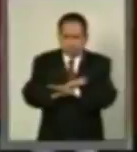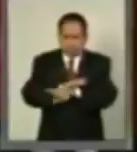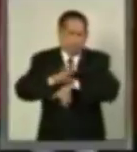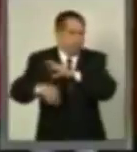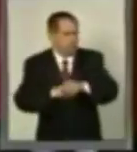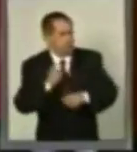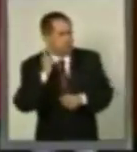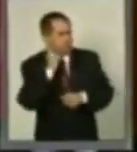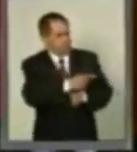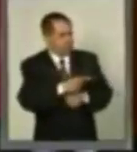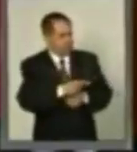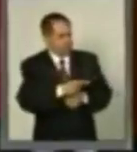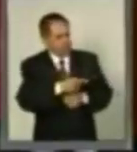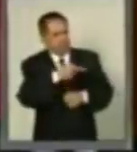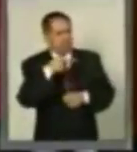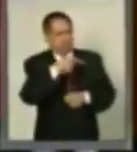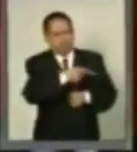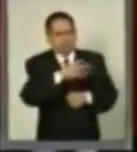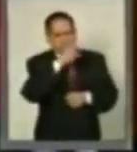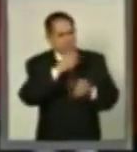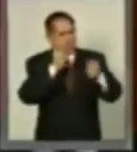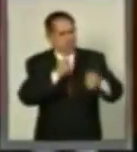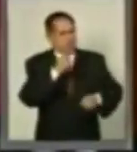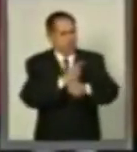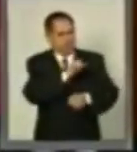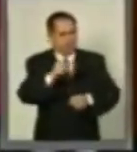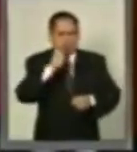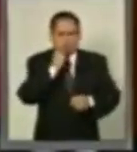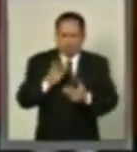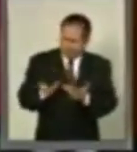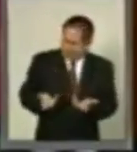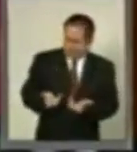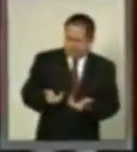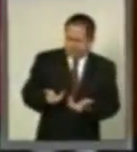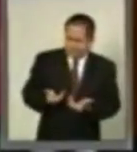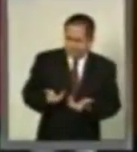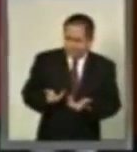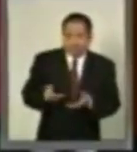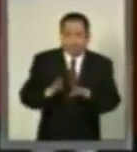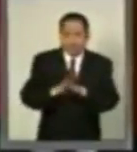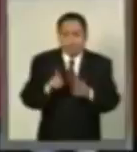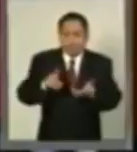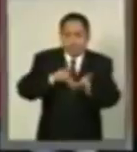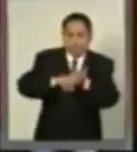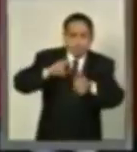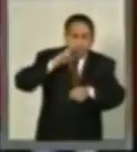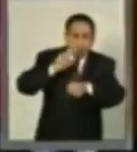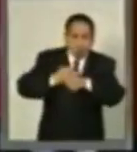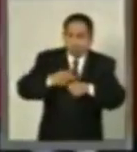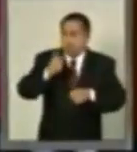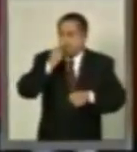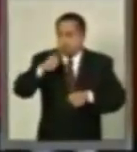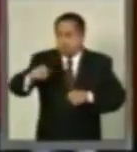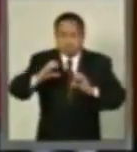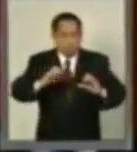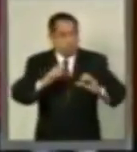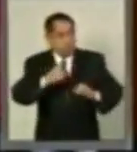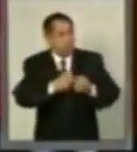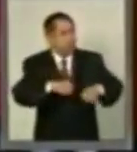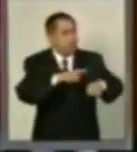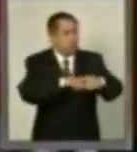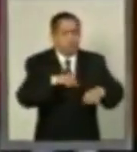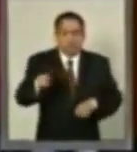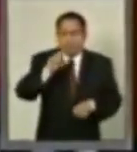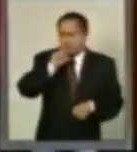que no se puede ni siquiera dar seguridad a los policías. Es que ellos, que tienen la responsabilidad de cuidar a la sociedad, tampoco tienen